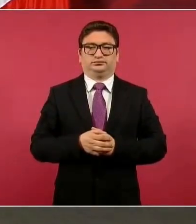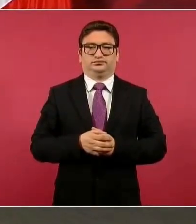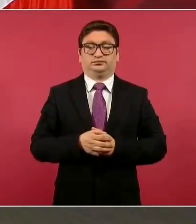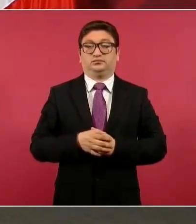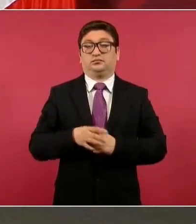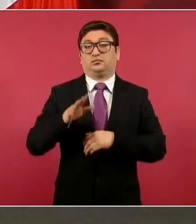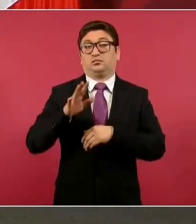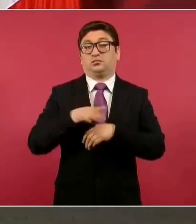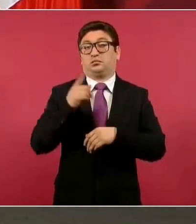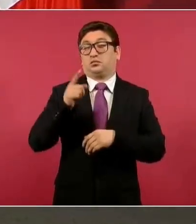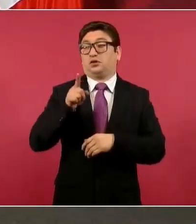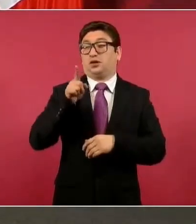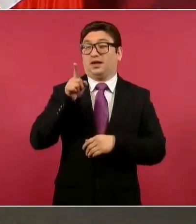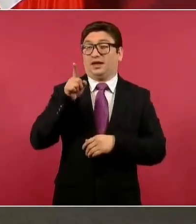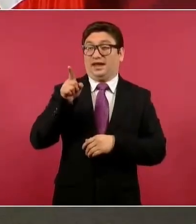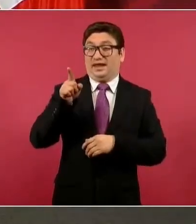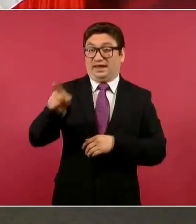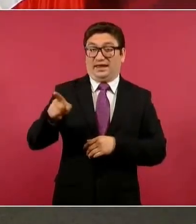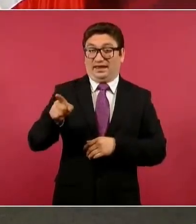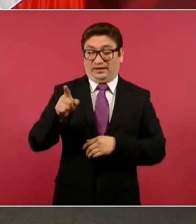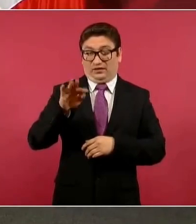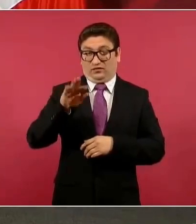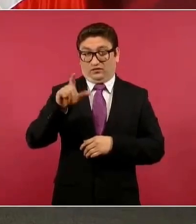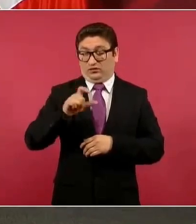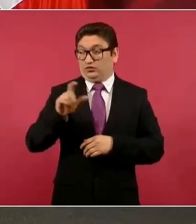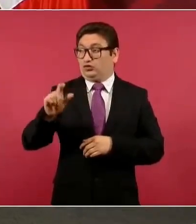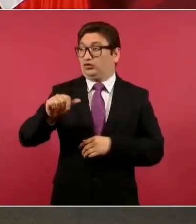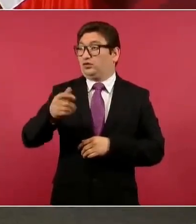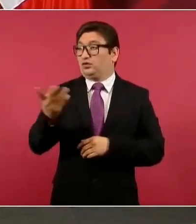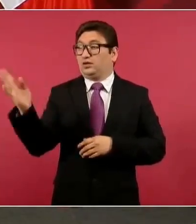aplaudido por los beneficiarios